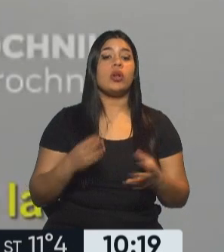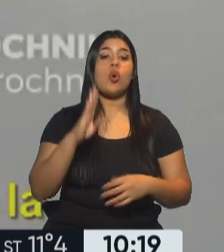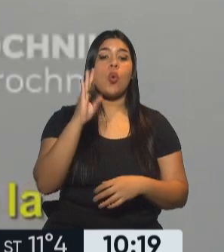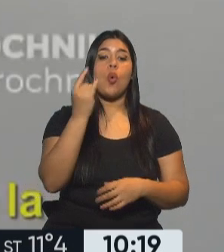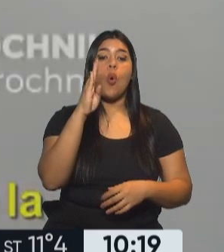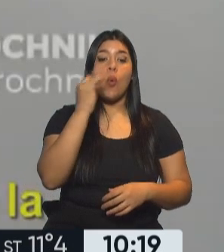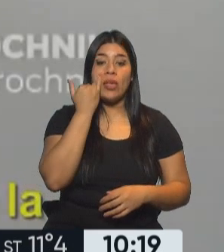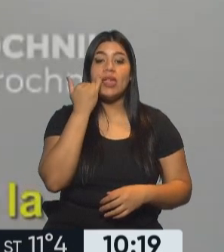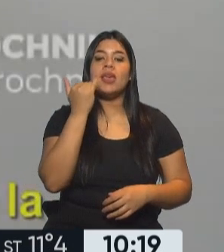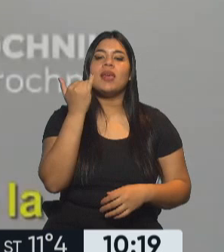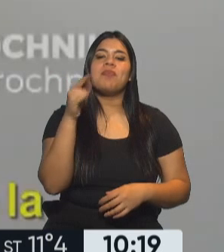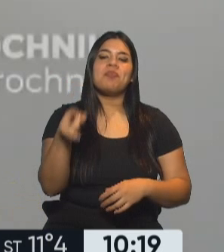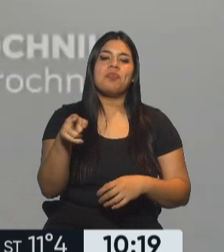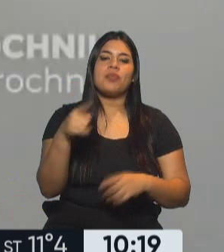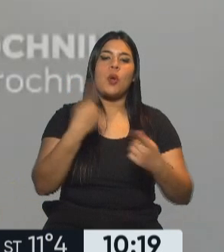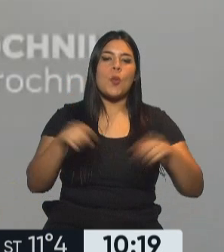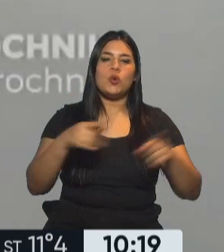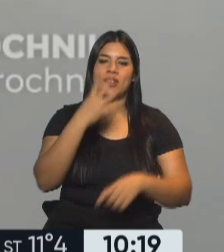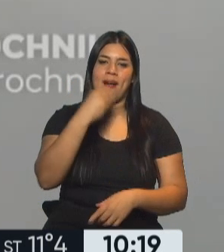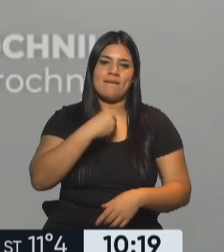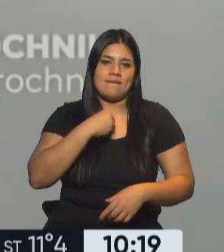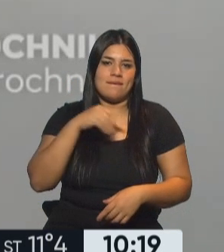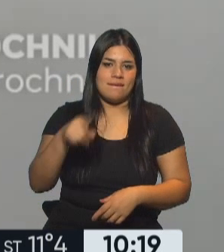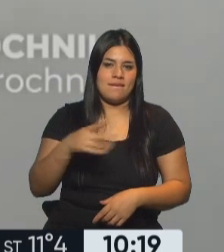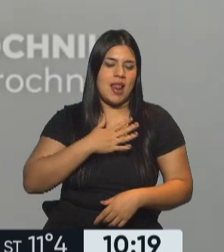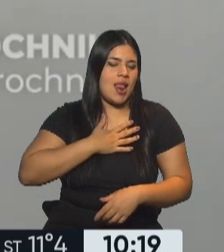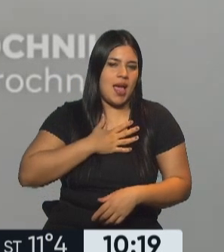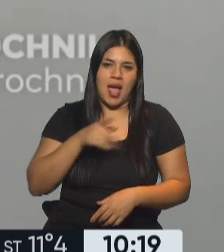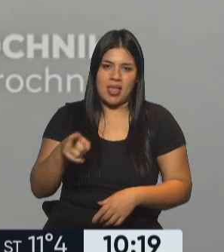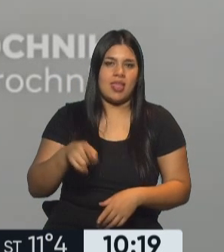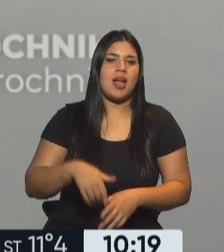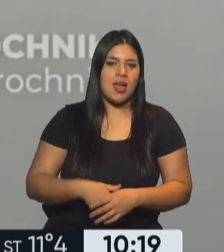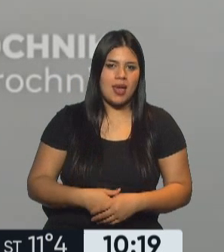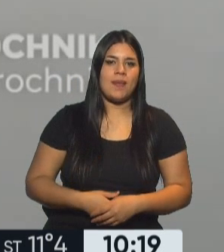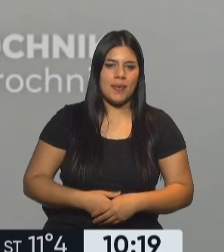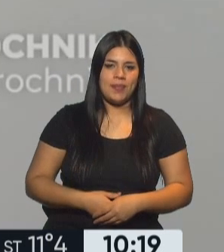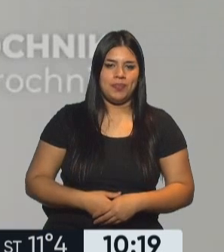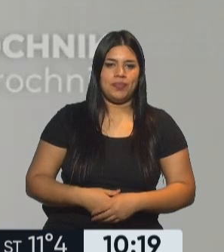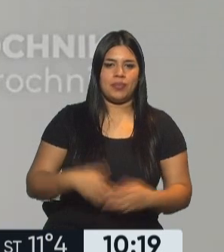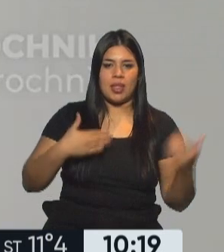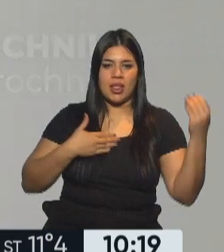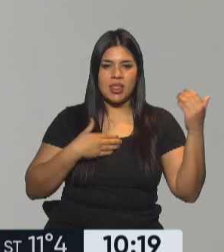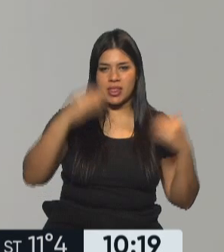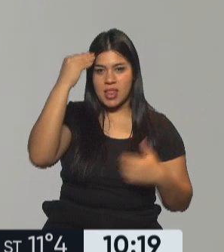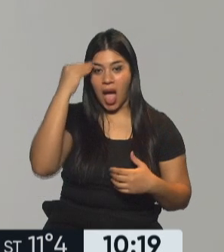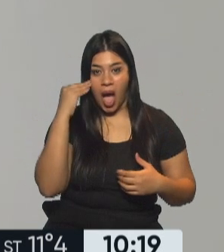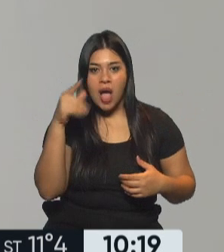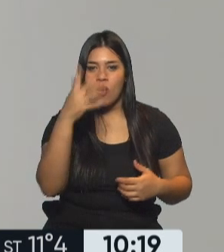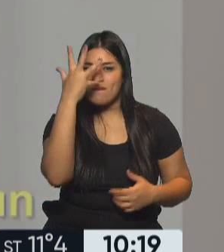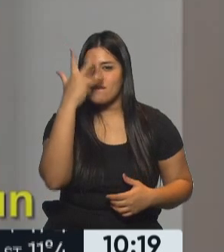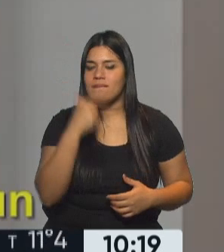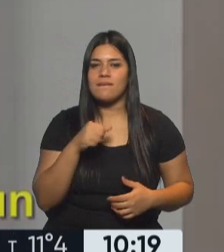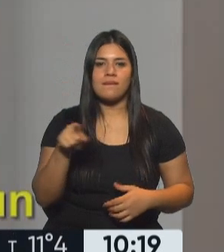un gusto muy grande por la música. Él amaba la música, le encantaba el tango, principalmente el